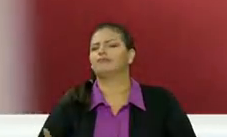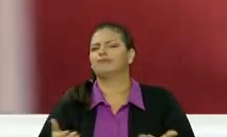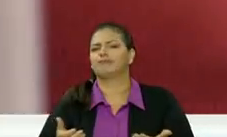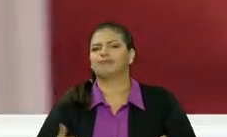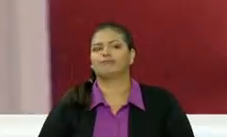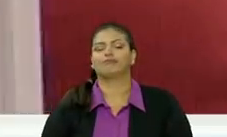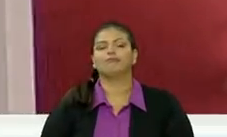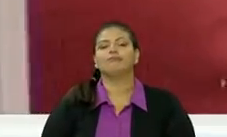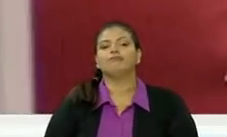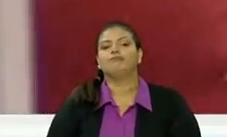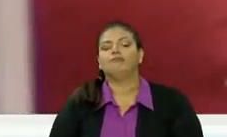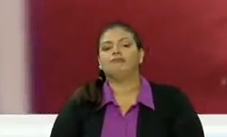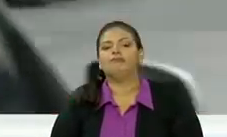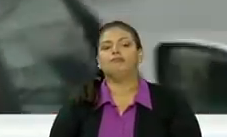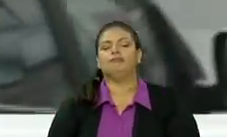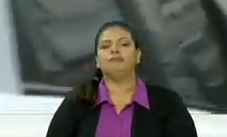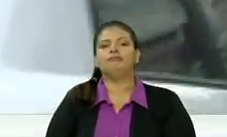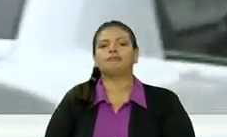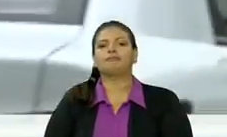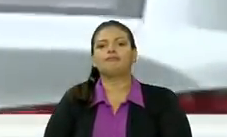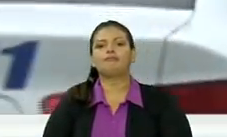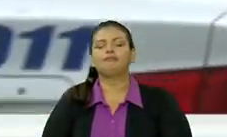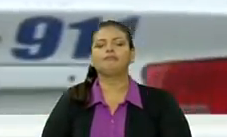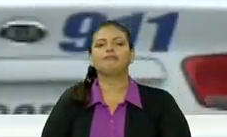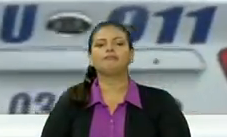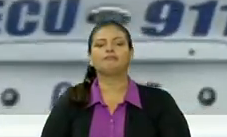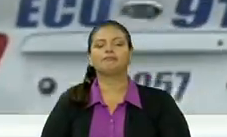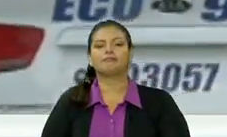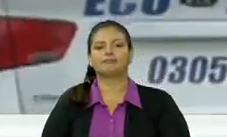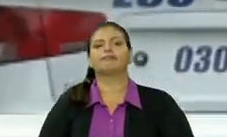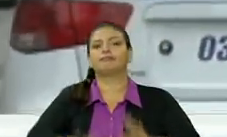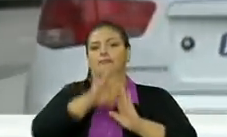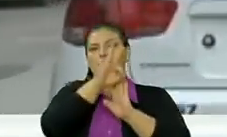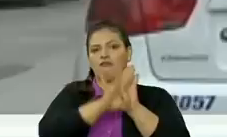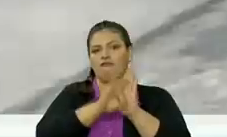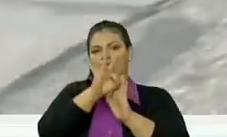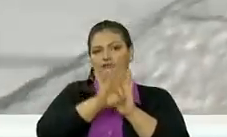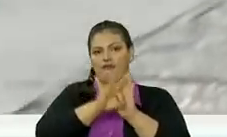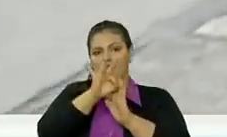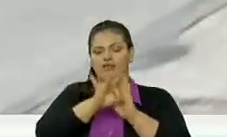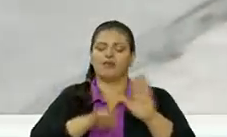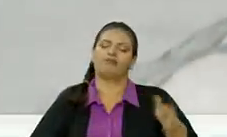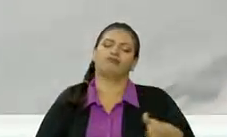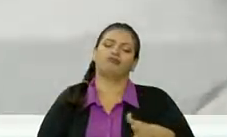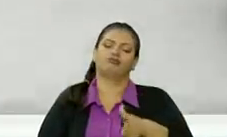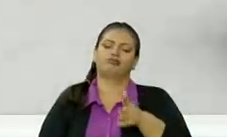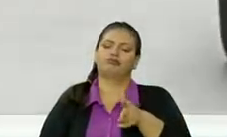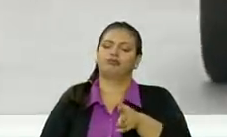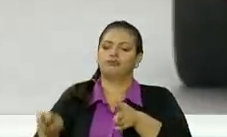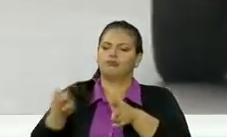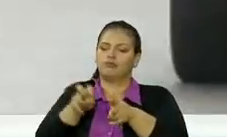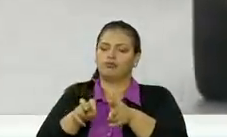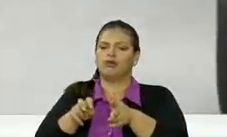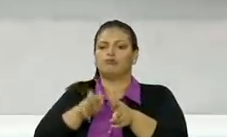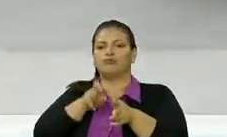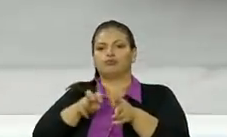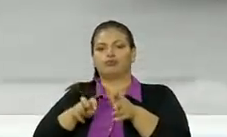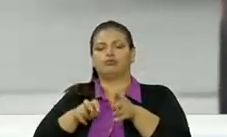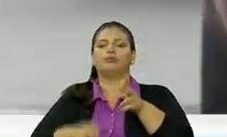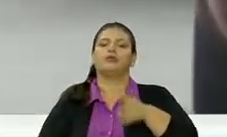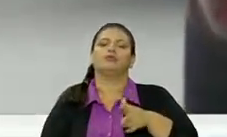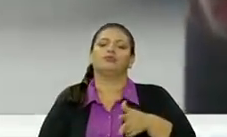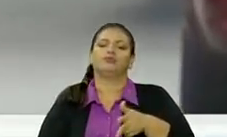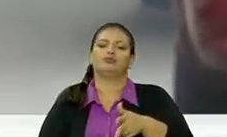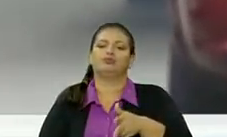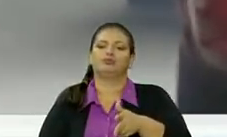quien dio a conocer que tomó una carrera desde la Ciudadela, la Florida Norte, Eran tres tipos, uno de ellos un adolescente